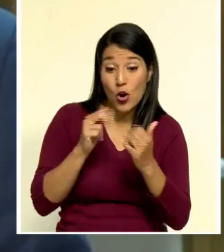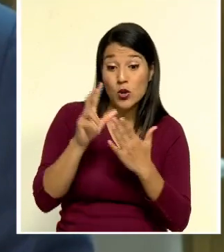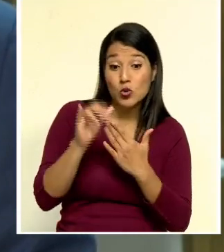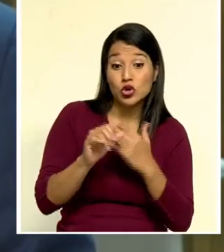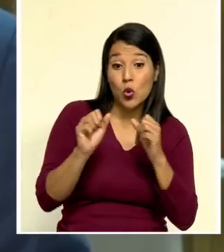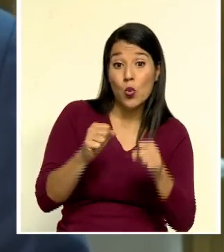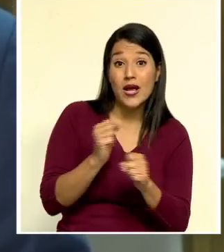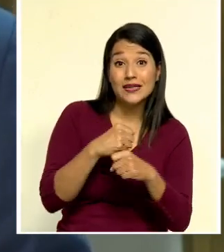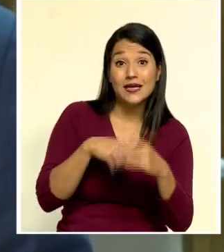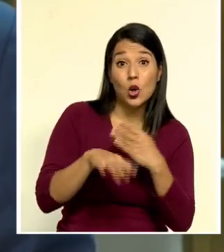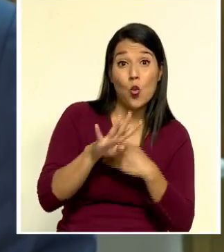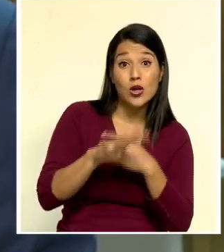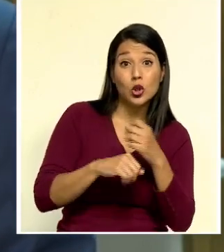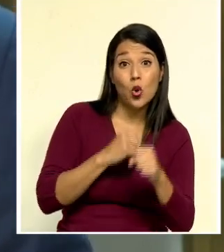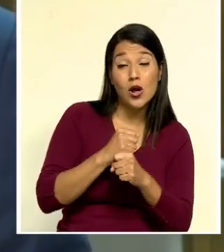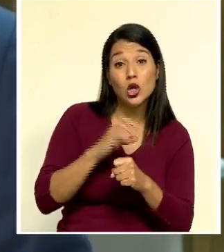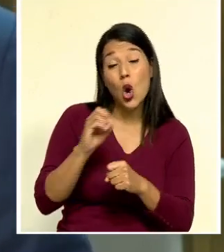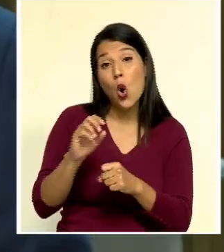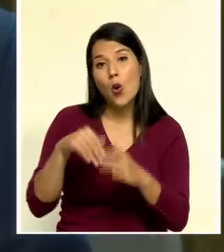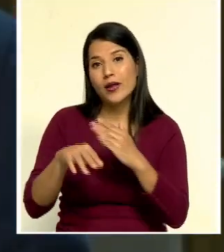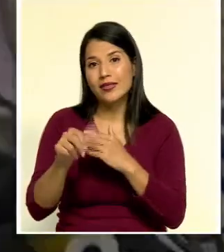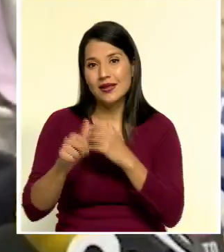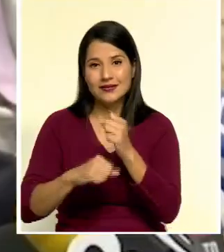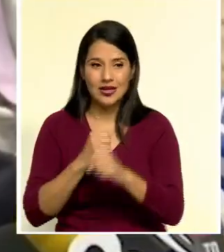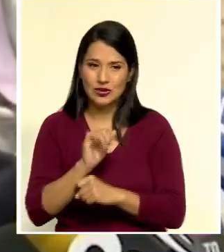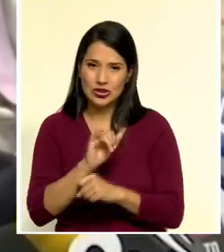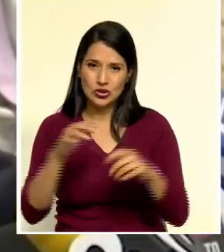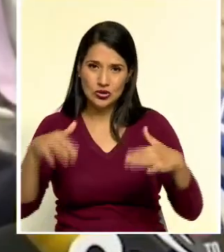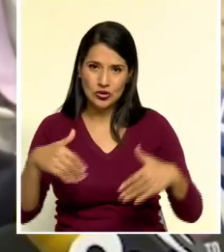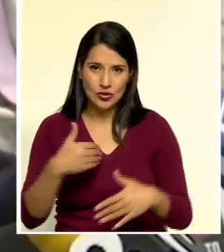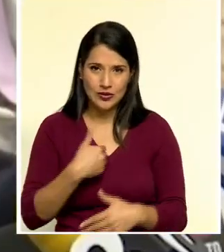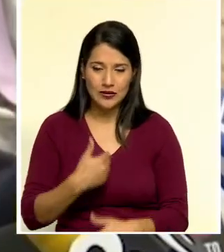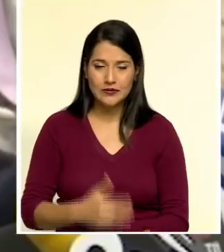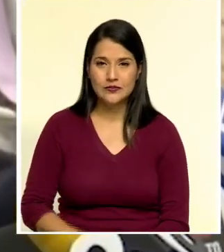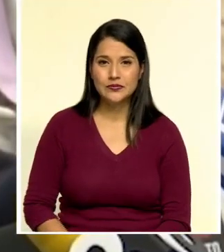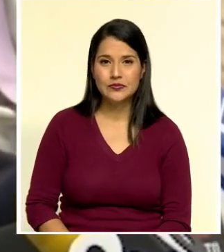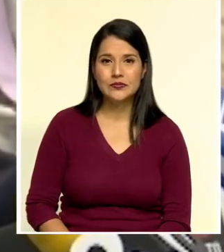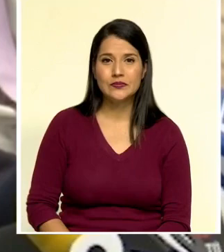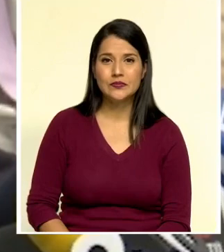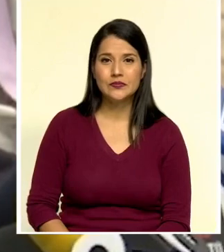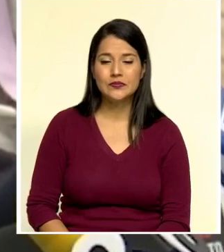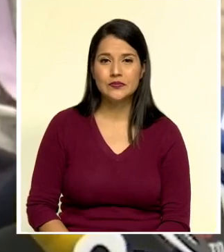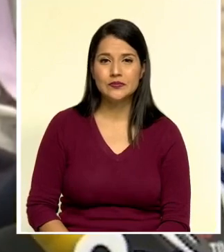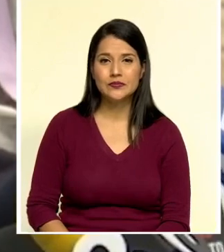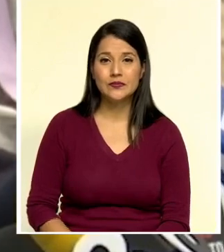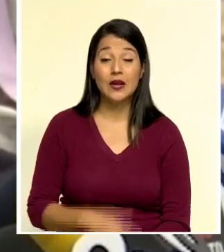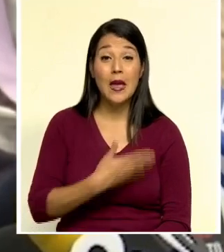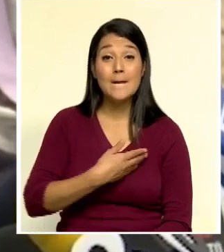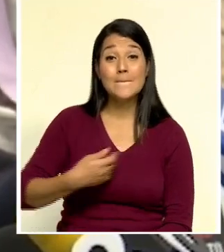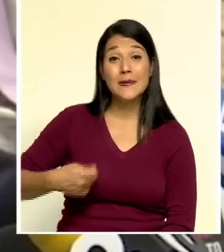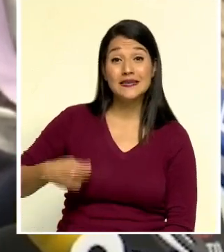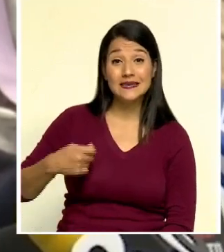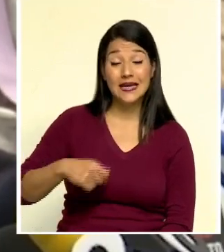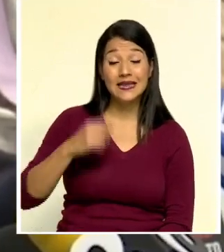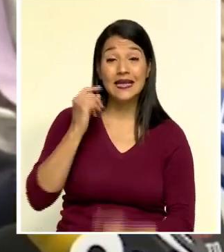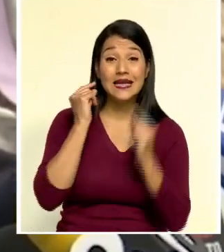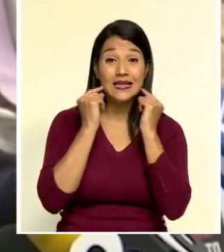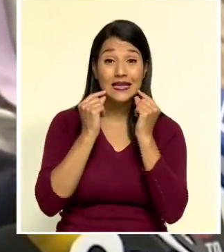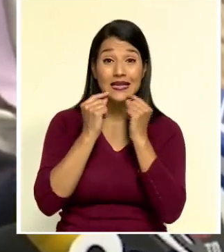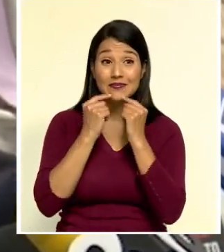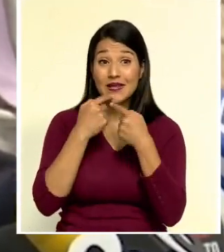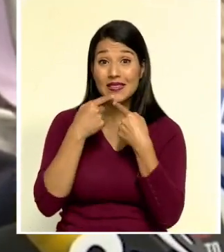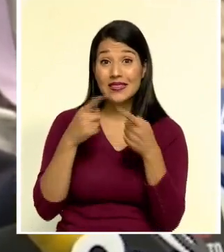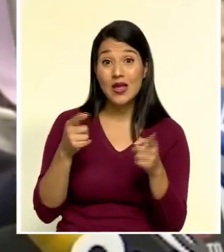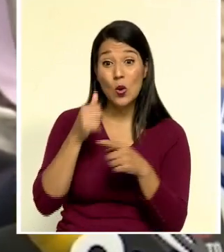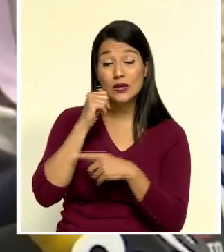años o en 10 años. Eso no lo tenemos al día de hoy. El presidente electo Rodrigo Chávez anunció